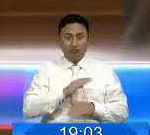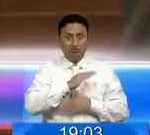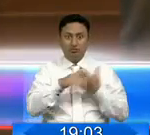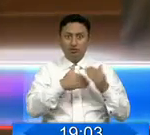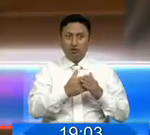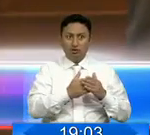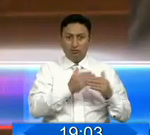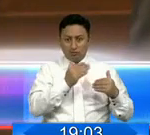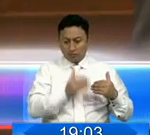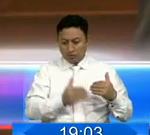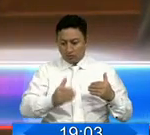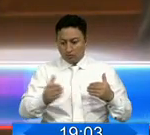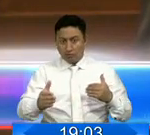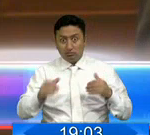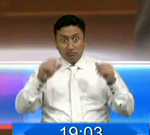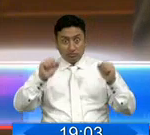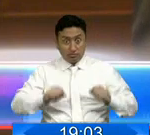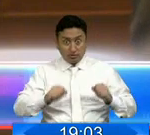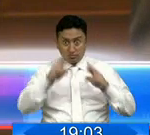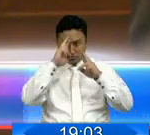los protocolos.